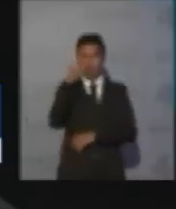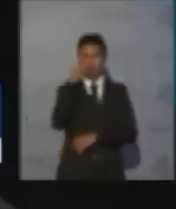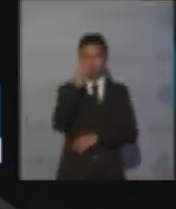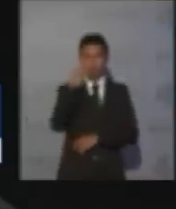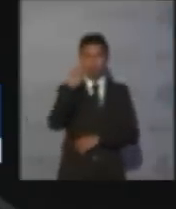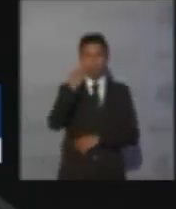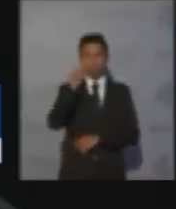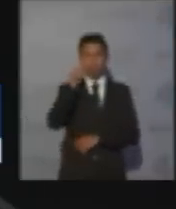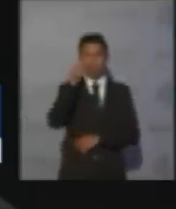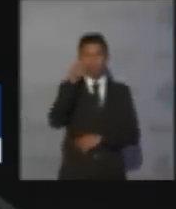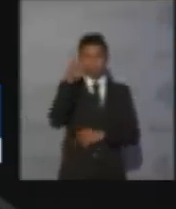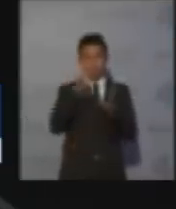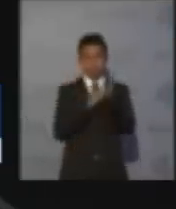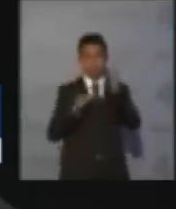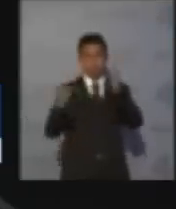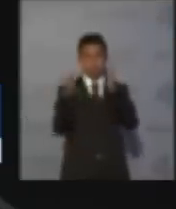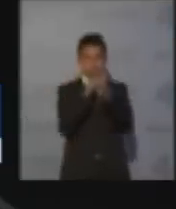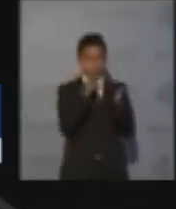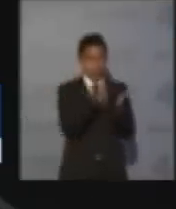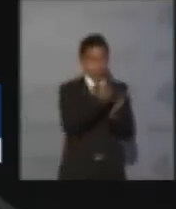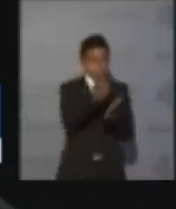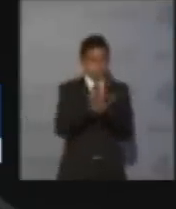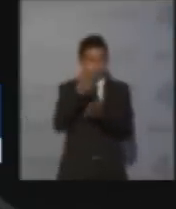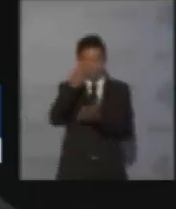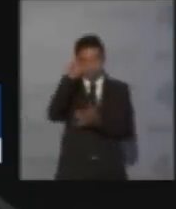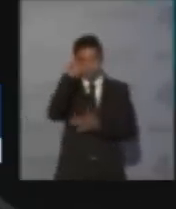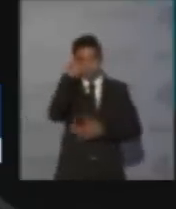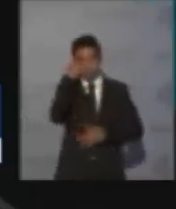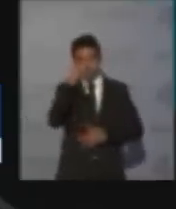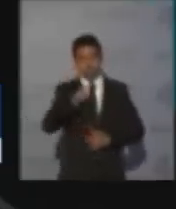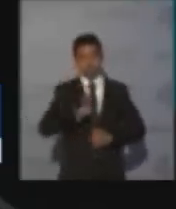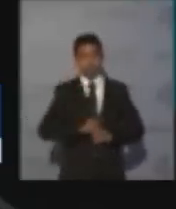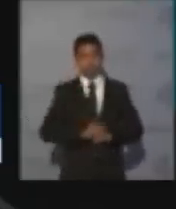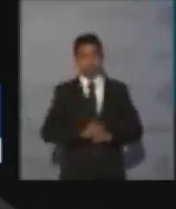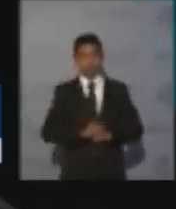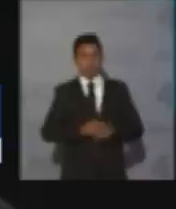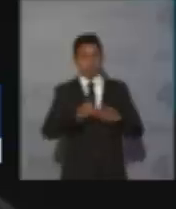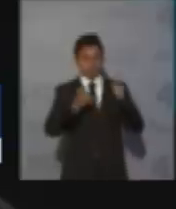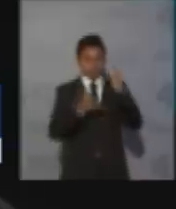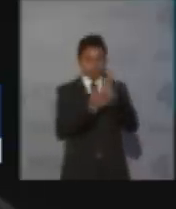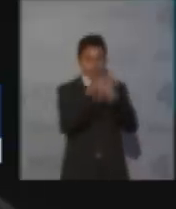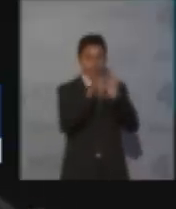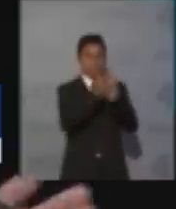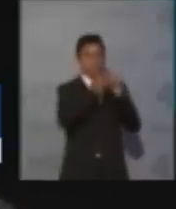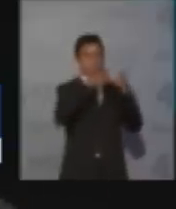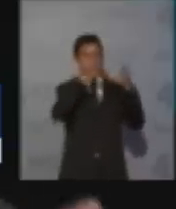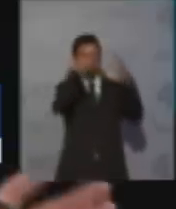lo que estaba laborando en esa institución. Sí, entonces,